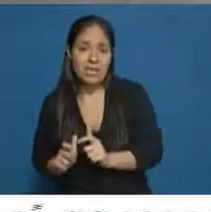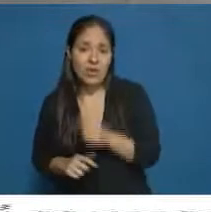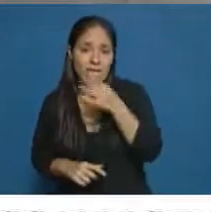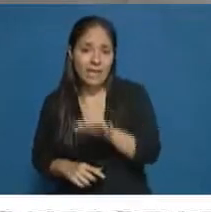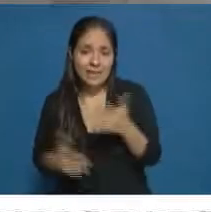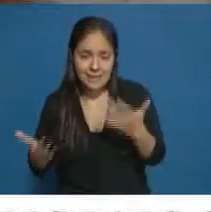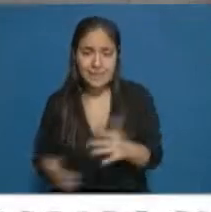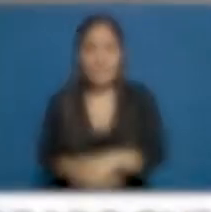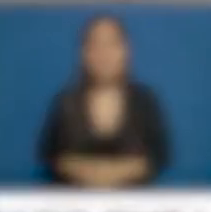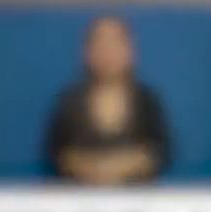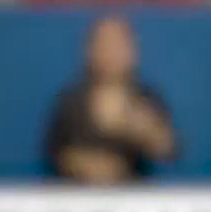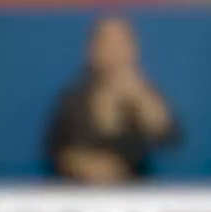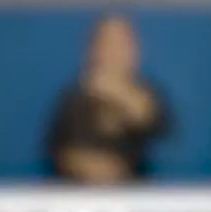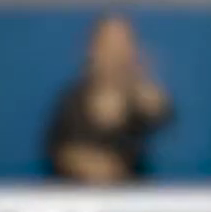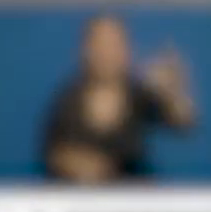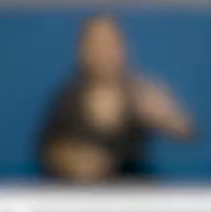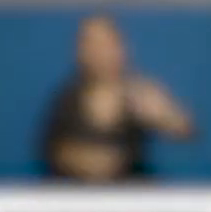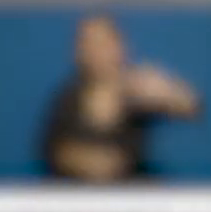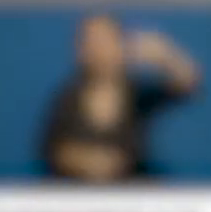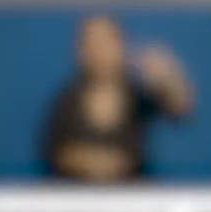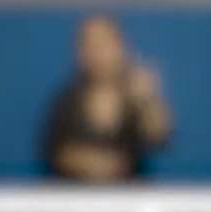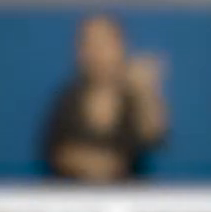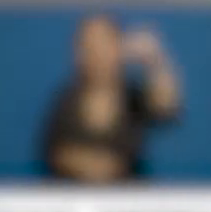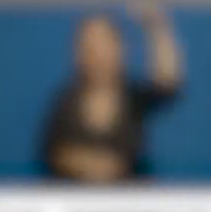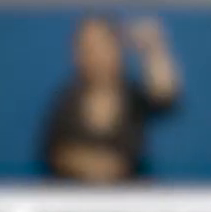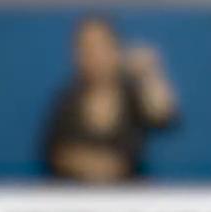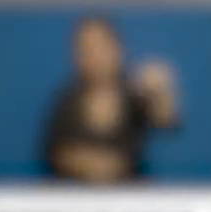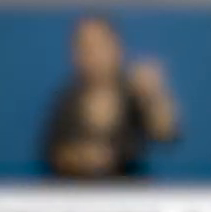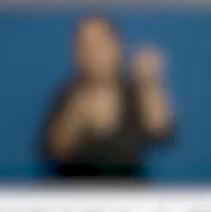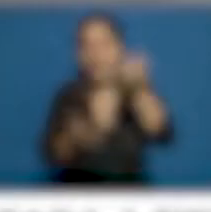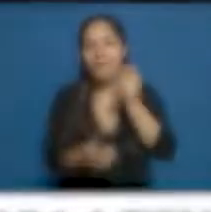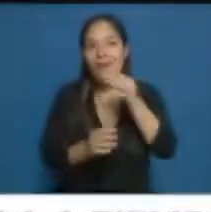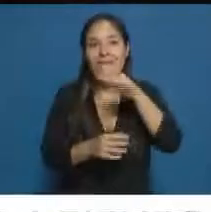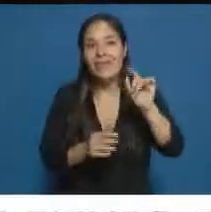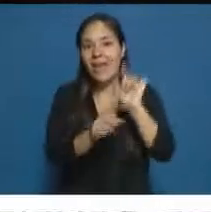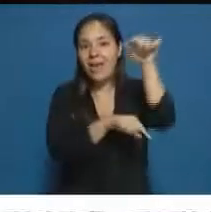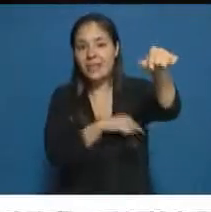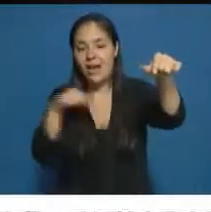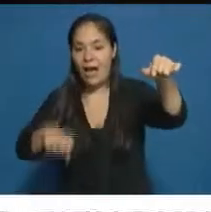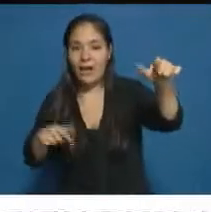entonces en la costa sale mucho más caro, es por eso que la llevan allá. Entonces acá no tenemos.